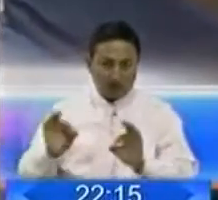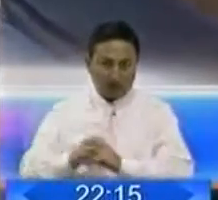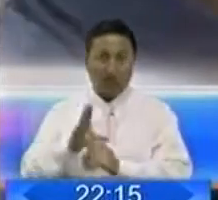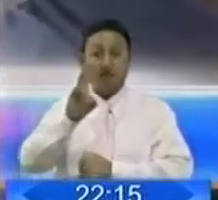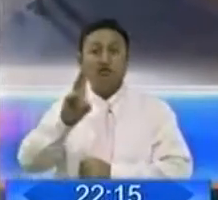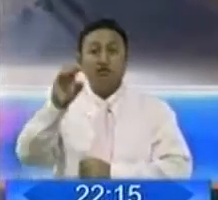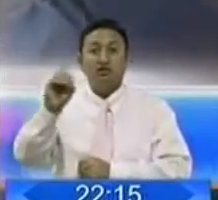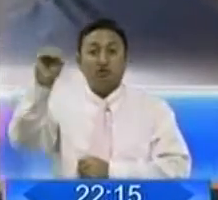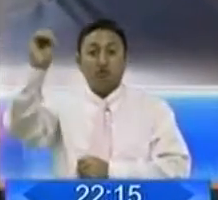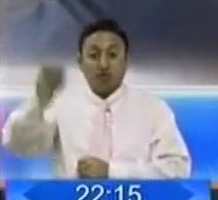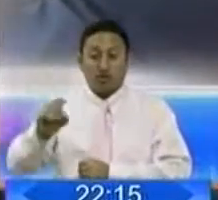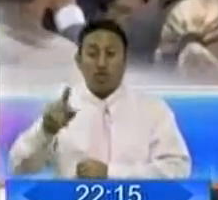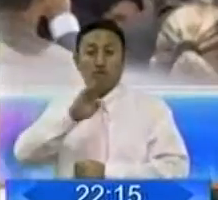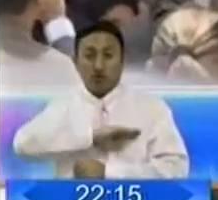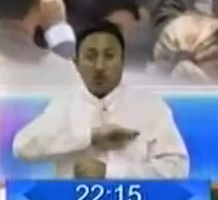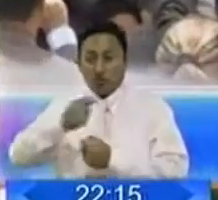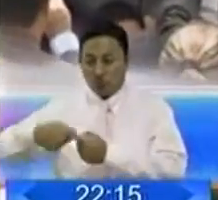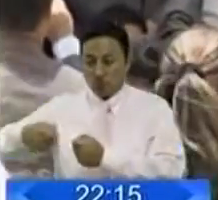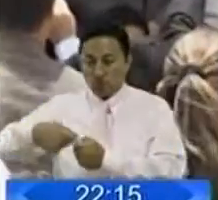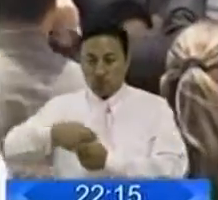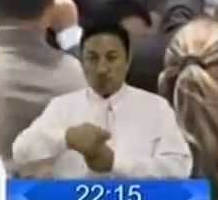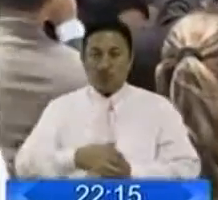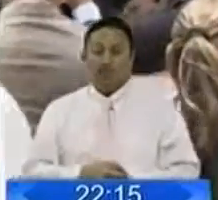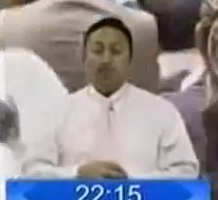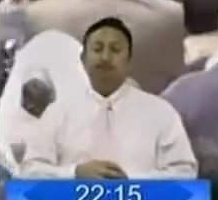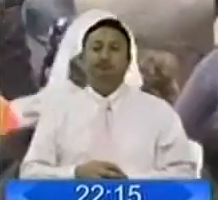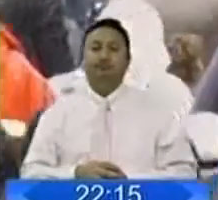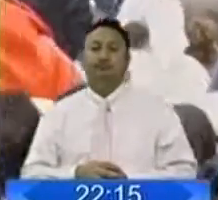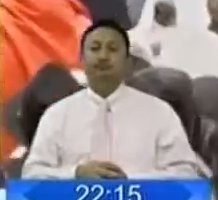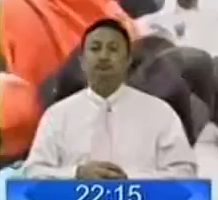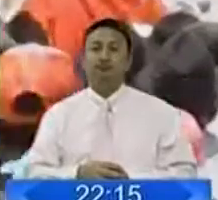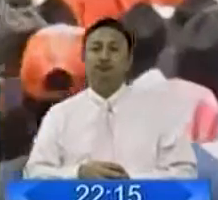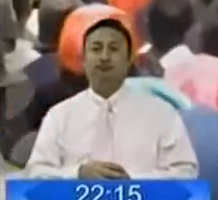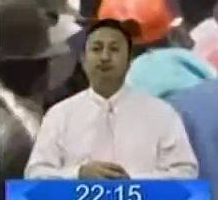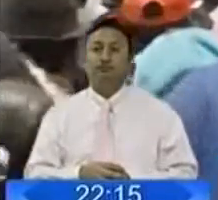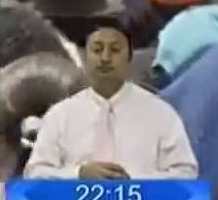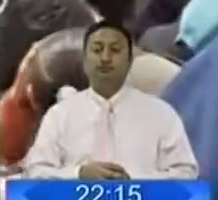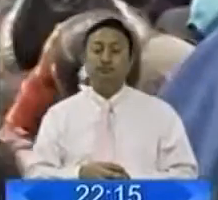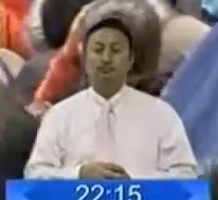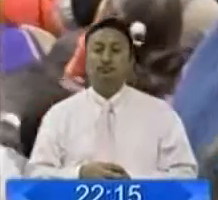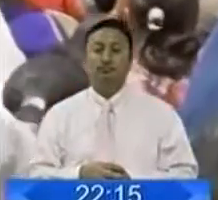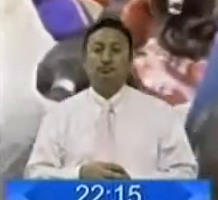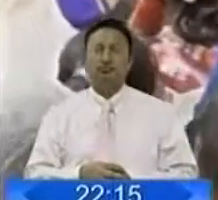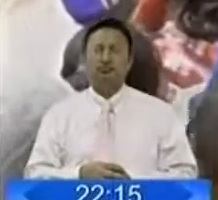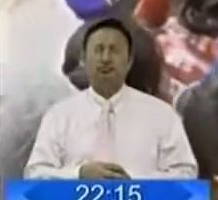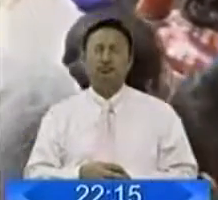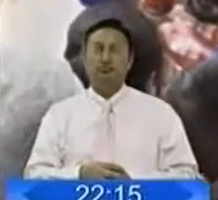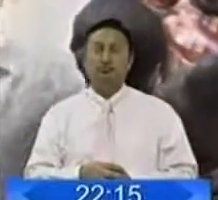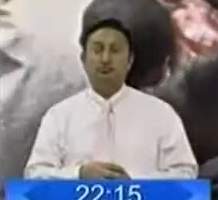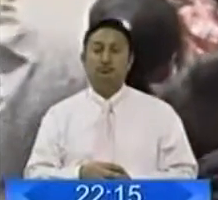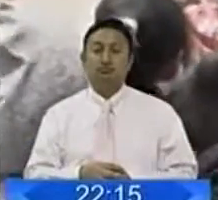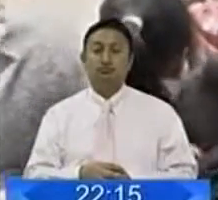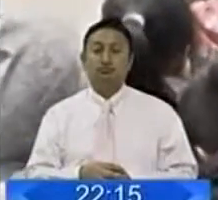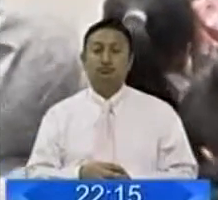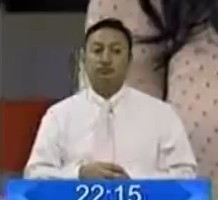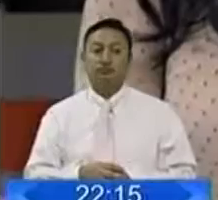a todos los municipios. Con imágenes de Nicolai Altamirano en Chimborazo, informó Darwin Altamirano.